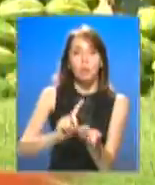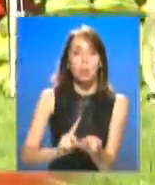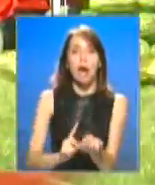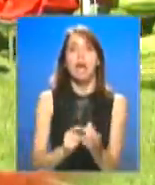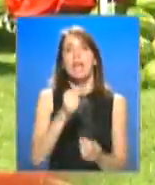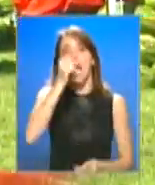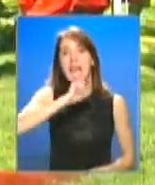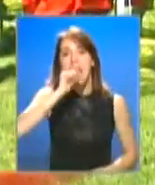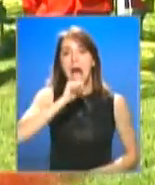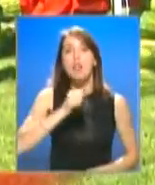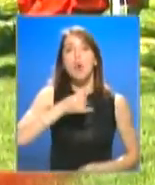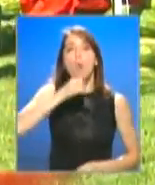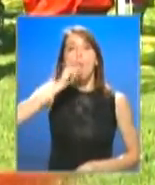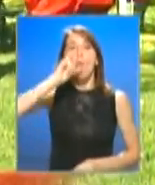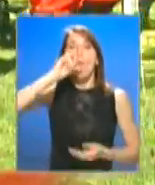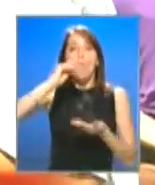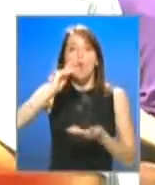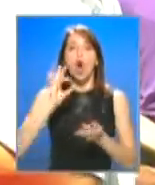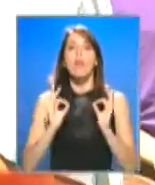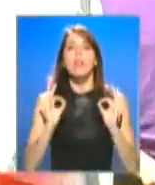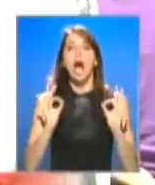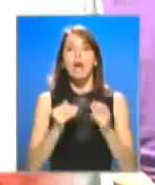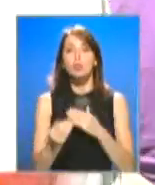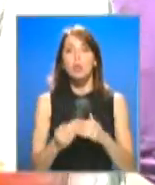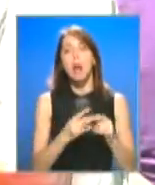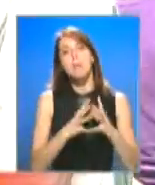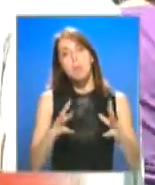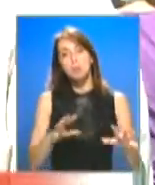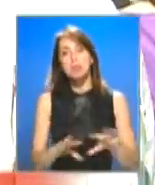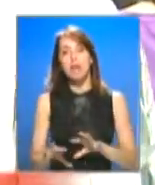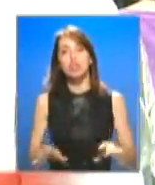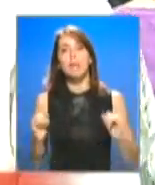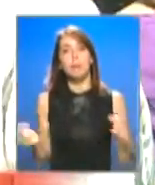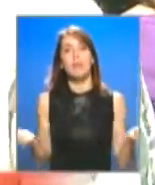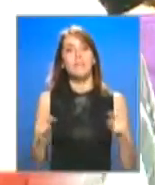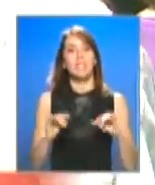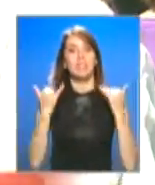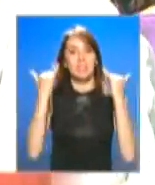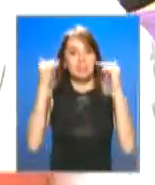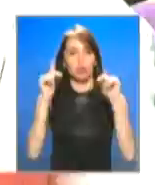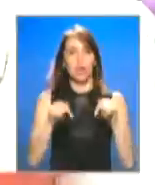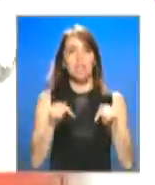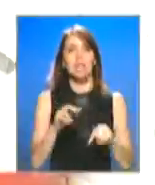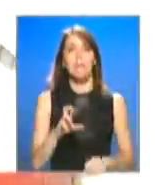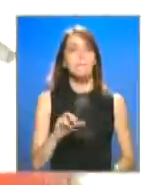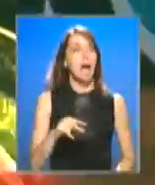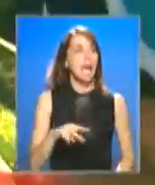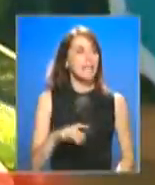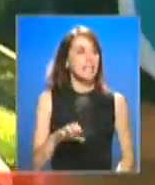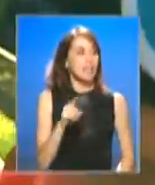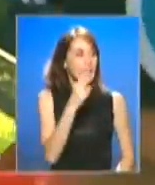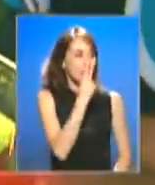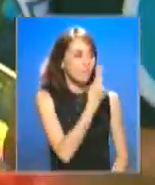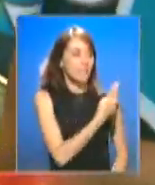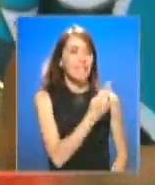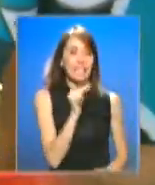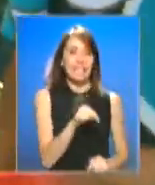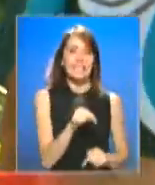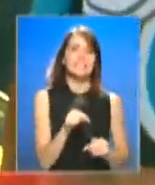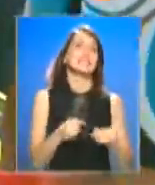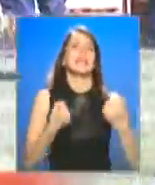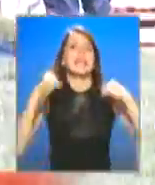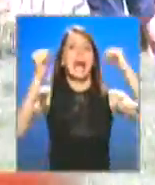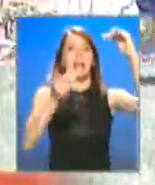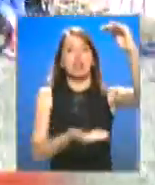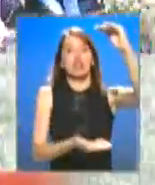también helados, jugos naturales y un montón de productos que la gente puede venir a disfrutar hasta aquí, hasta Paine. Aquí ustedes pueden ver, este va a ser el trofeo